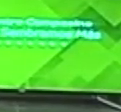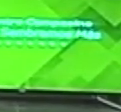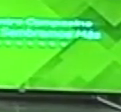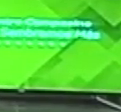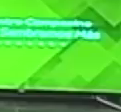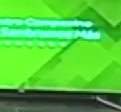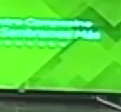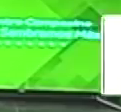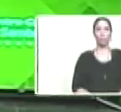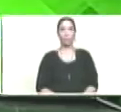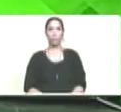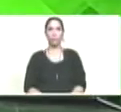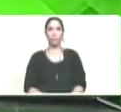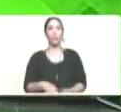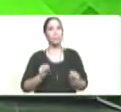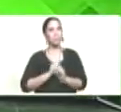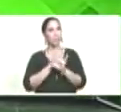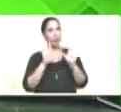muy claras,